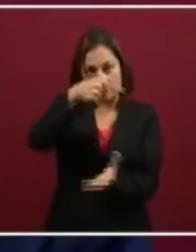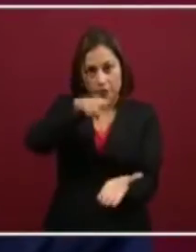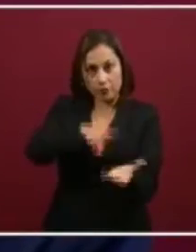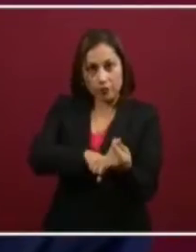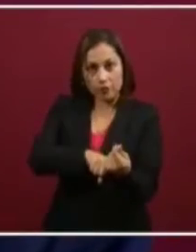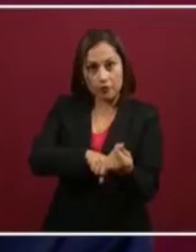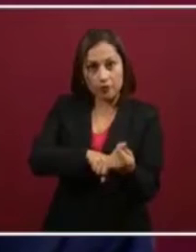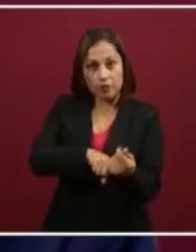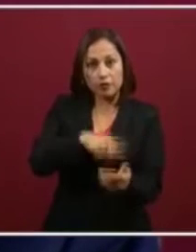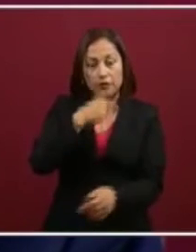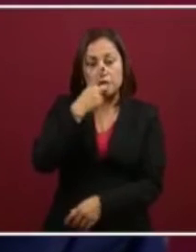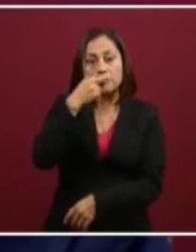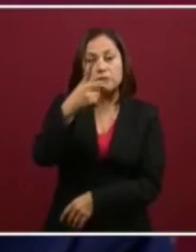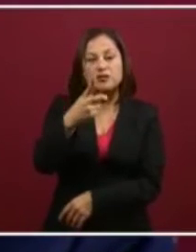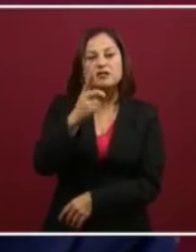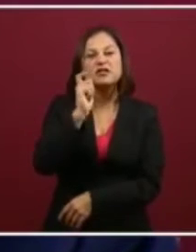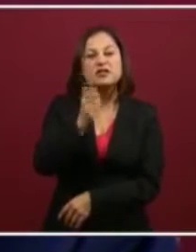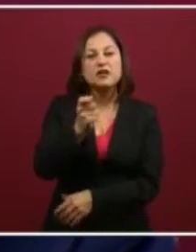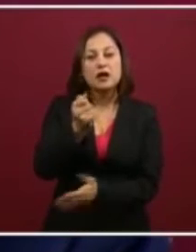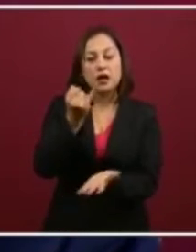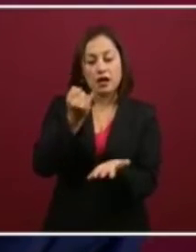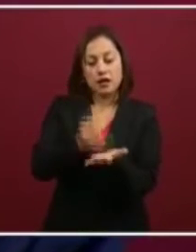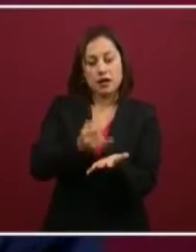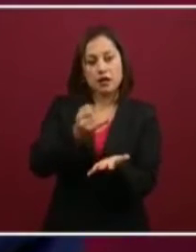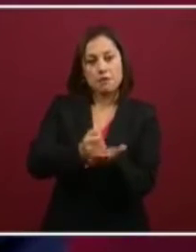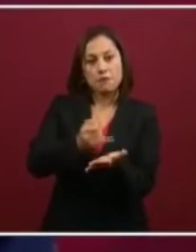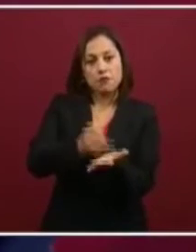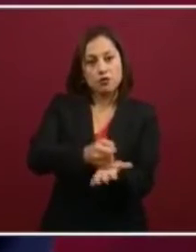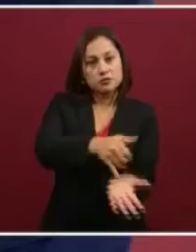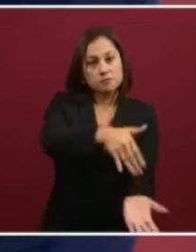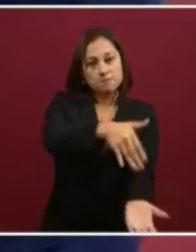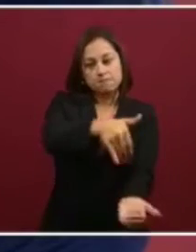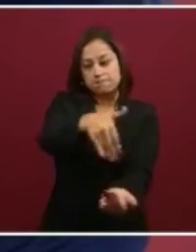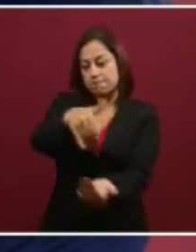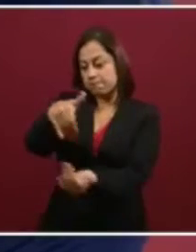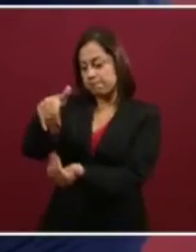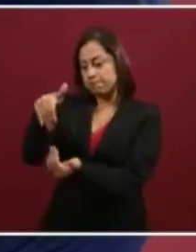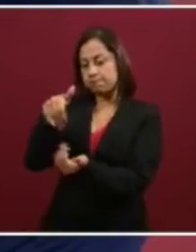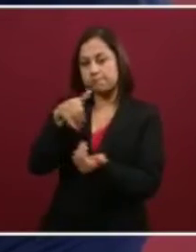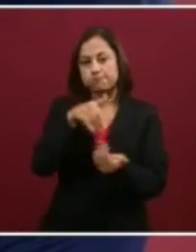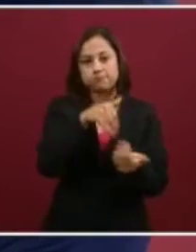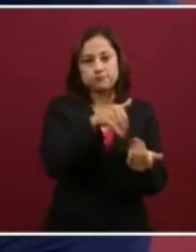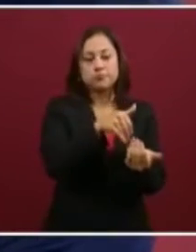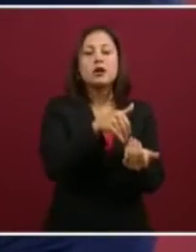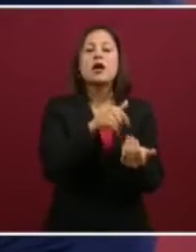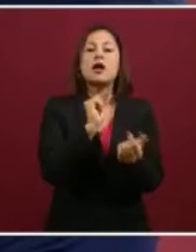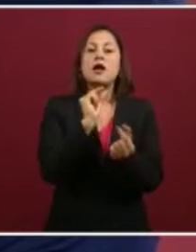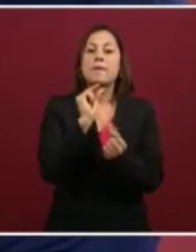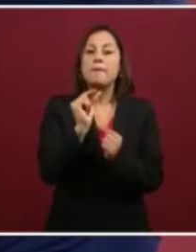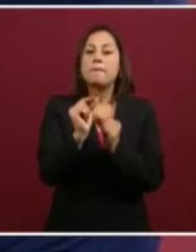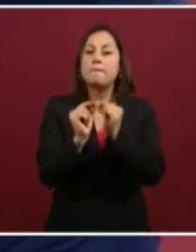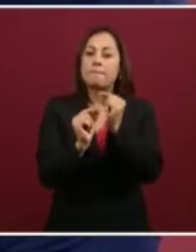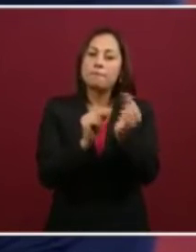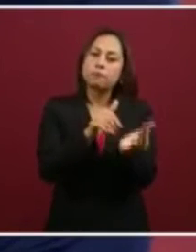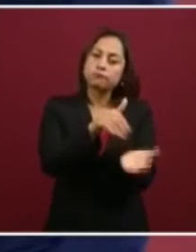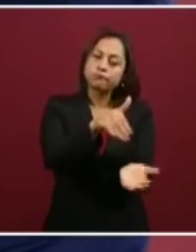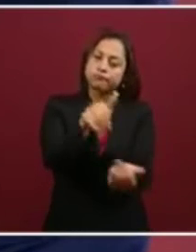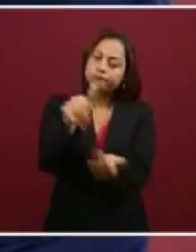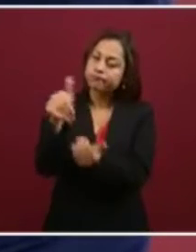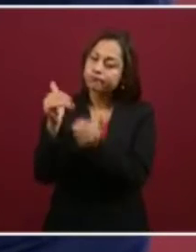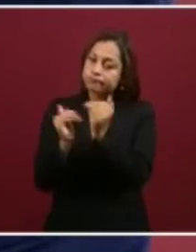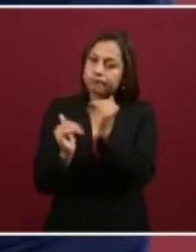el cobro de los impuestos se tiene que llevar a cabo de manera progresiva. Es